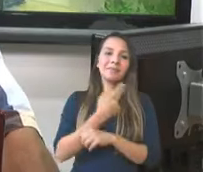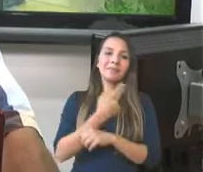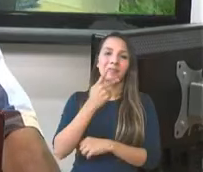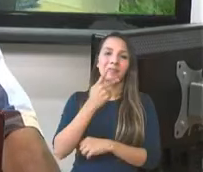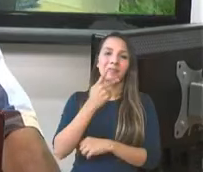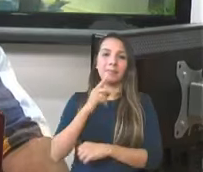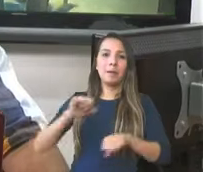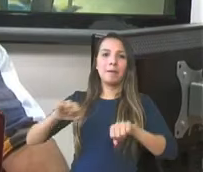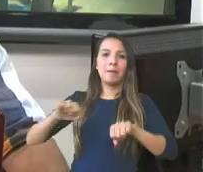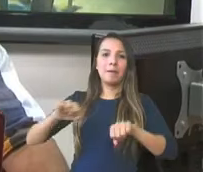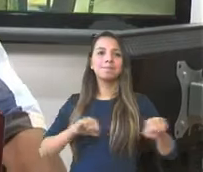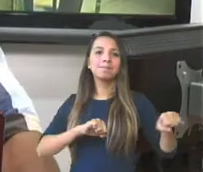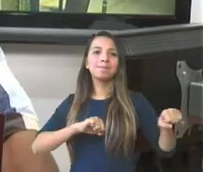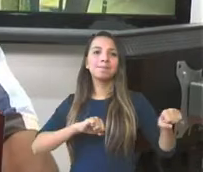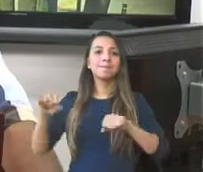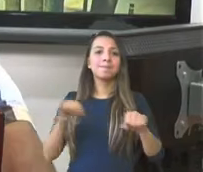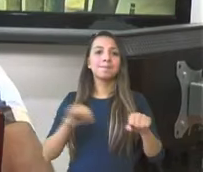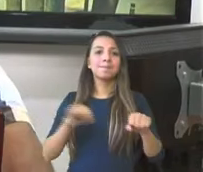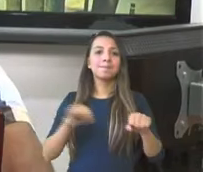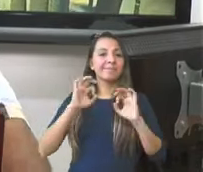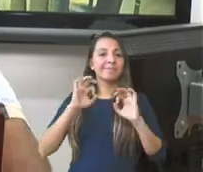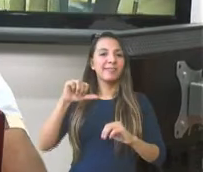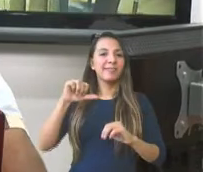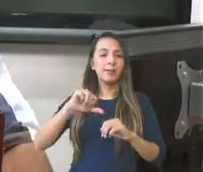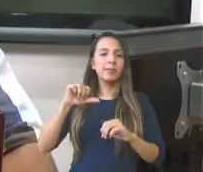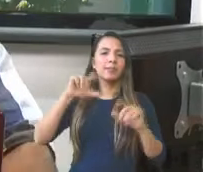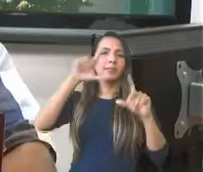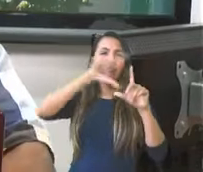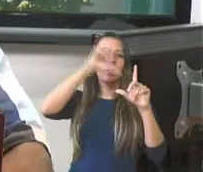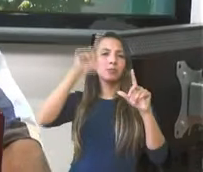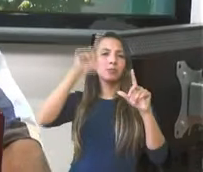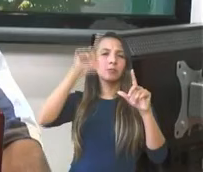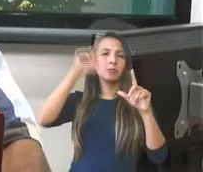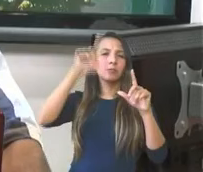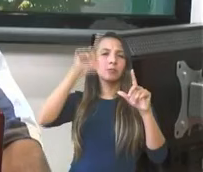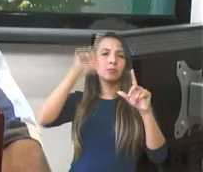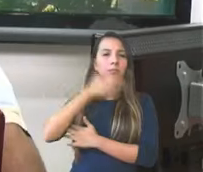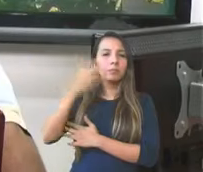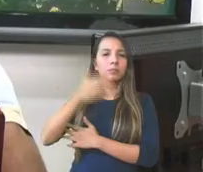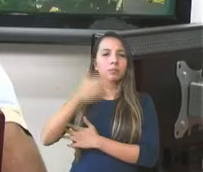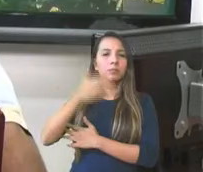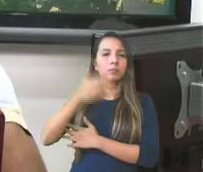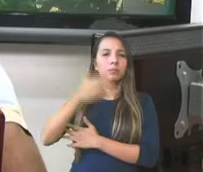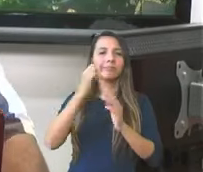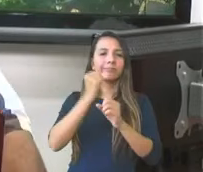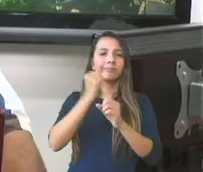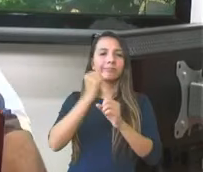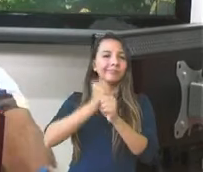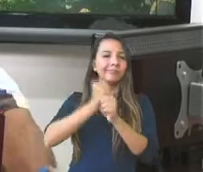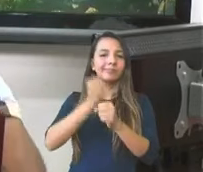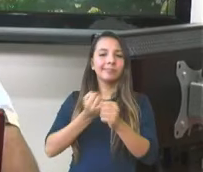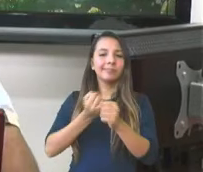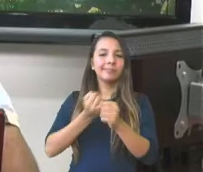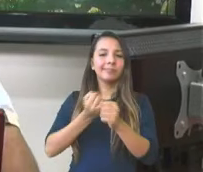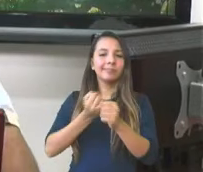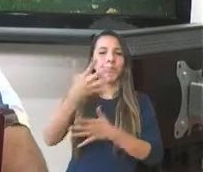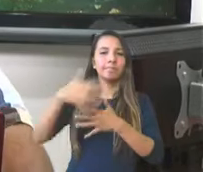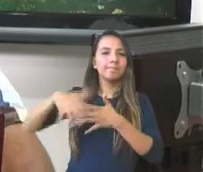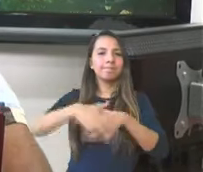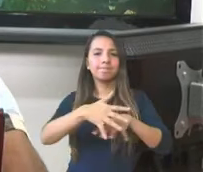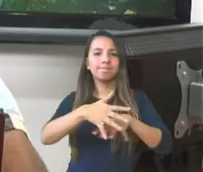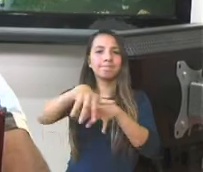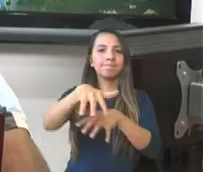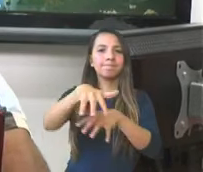del sismo que el día de hoy se realizó un simulacro a nivel nacional, siendo las 10:19 hora de